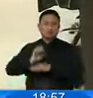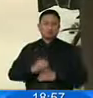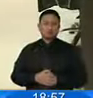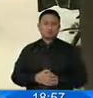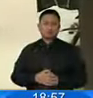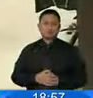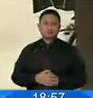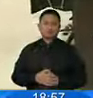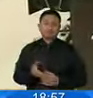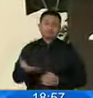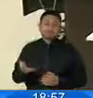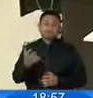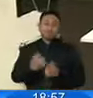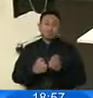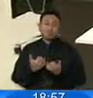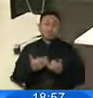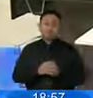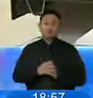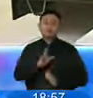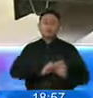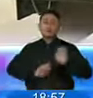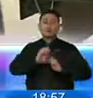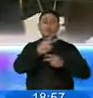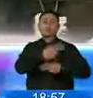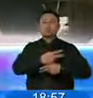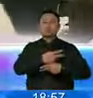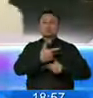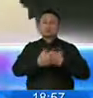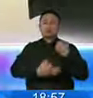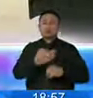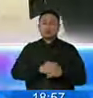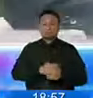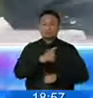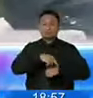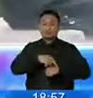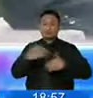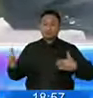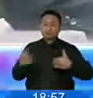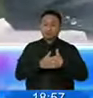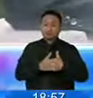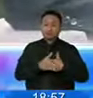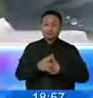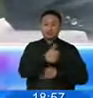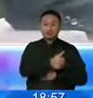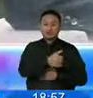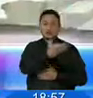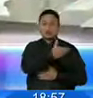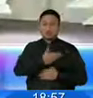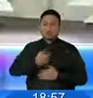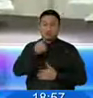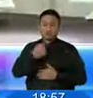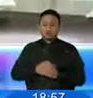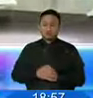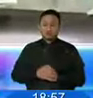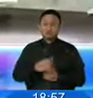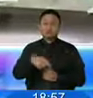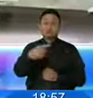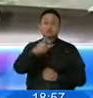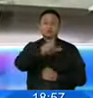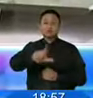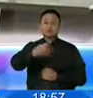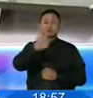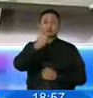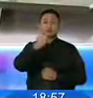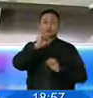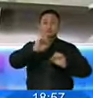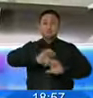lo ocurrido, evaluación a la judicatura cuyos plazos se podrían acortar, como lo dio a conocer Trujillo. Lunes a las 10